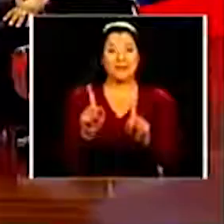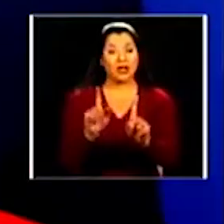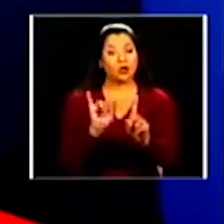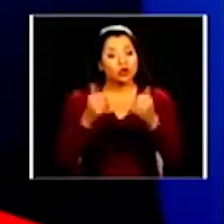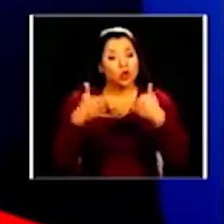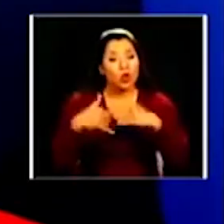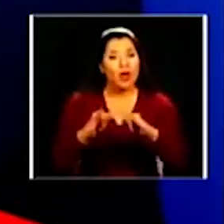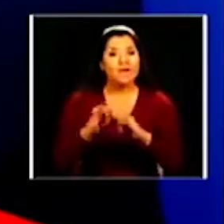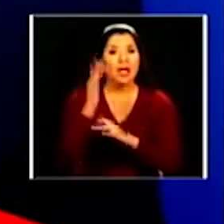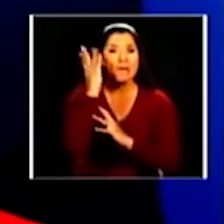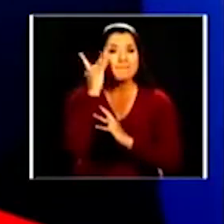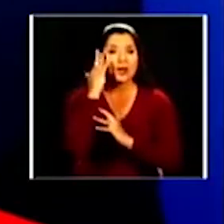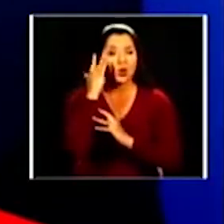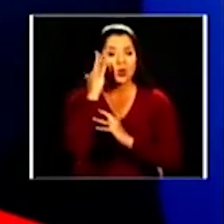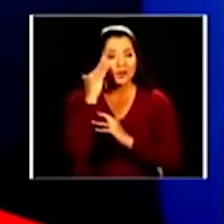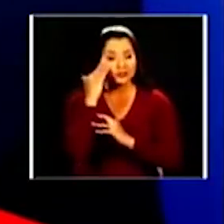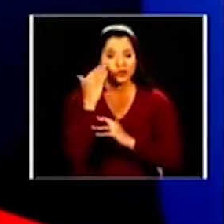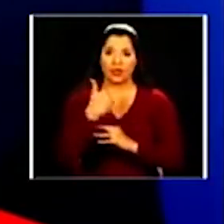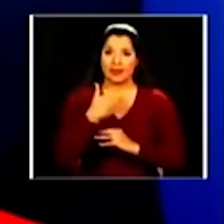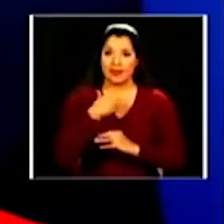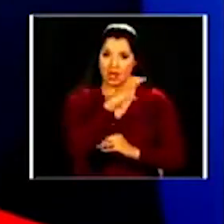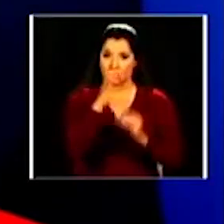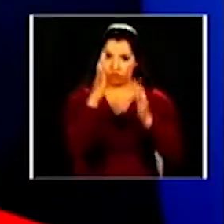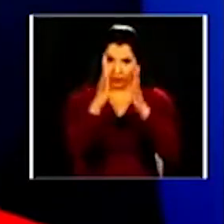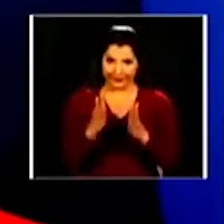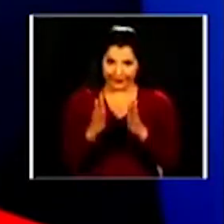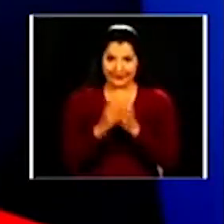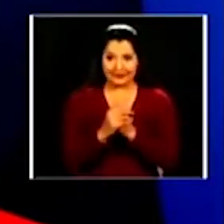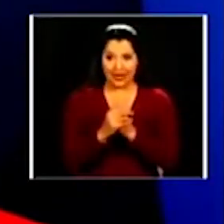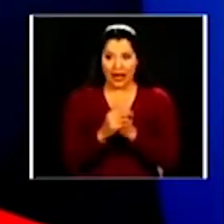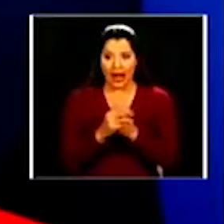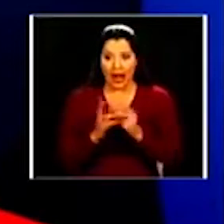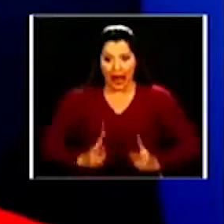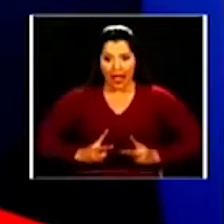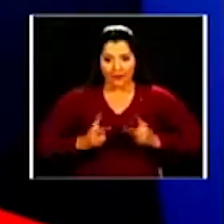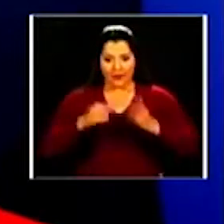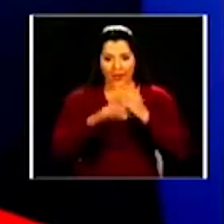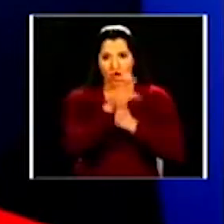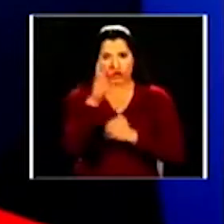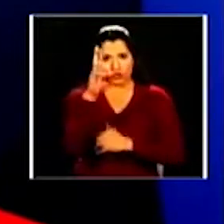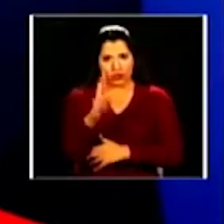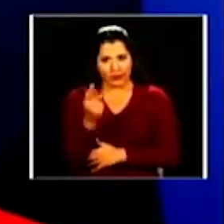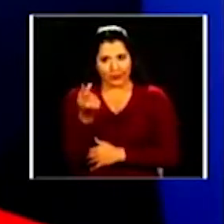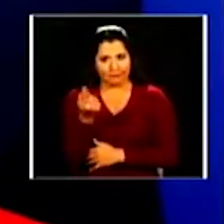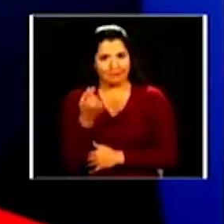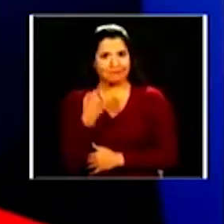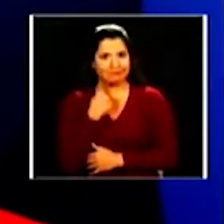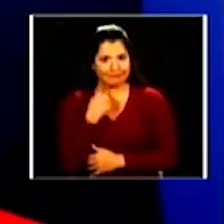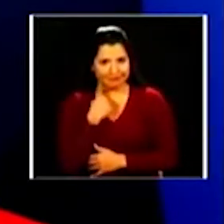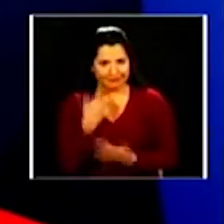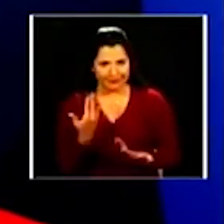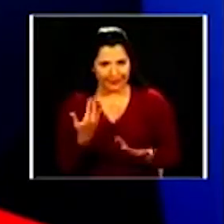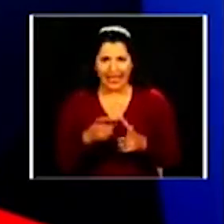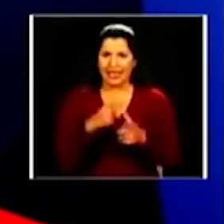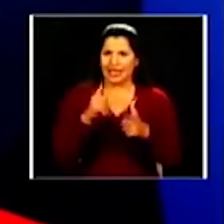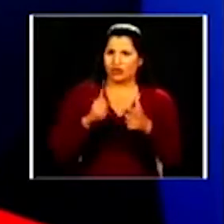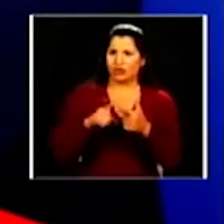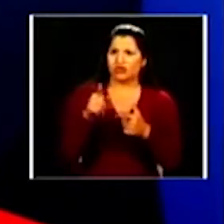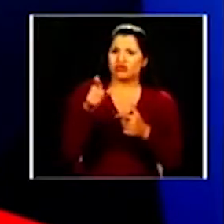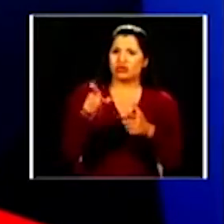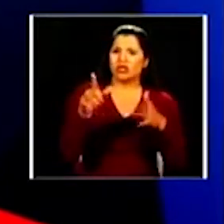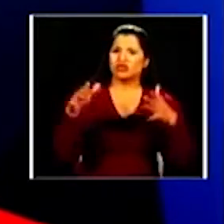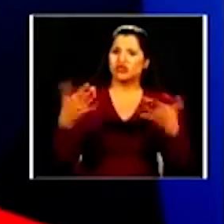costarricenses, el costo de la vida. Entonces la pregunta es, ¿cómo procuraría en su gobierno reducir o